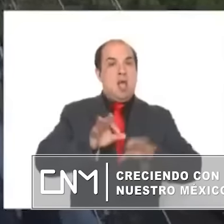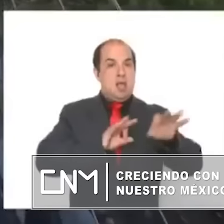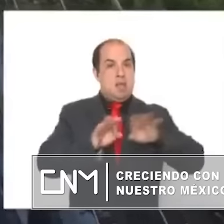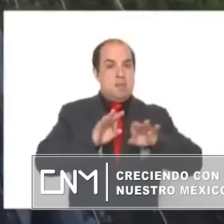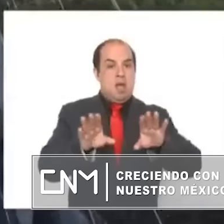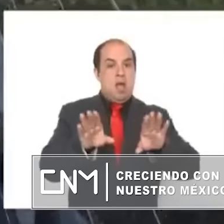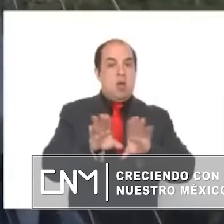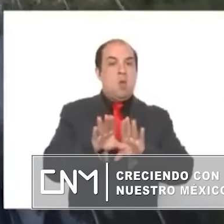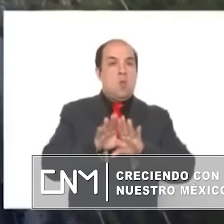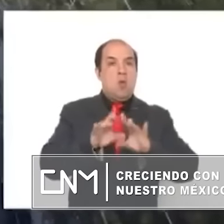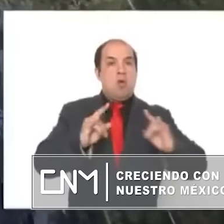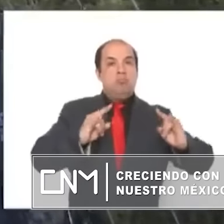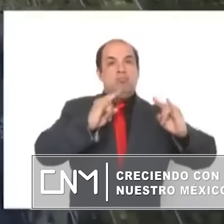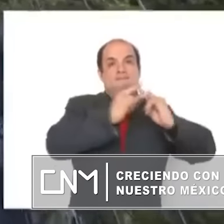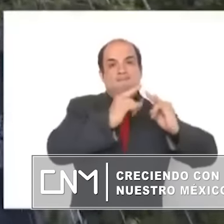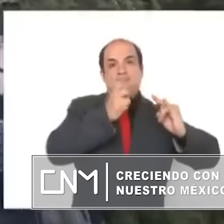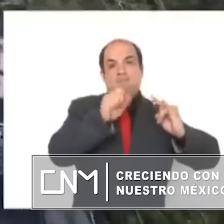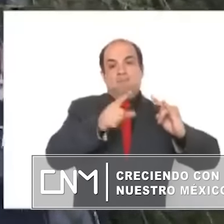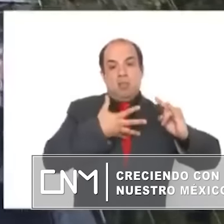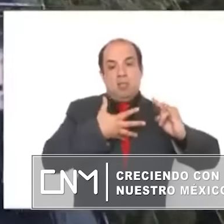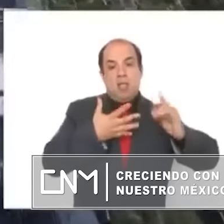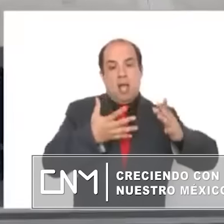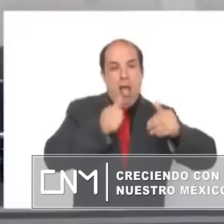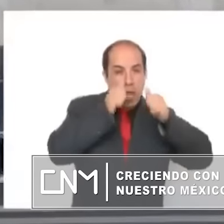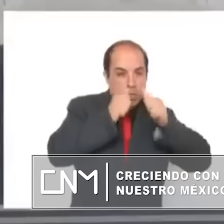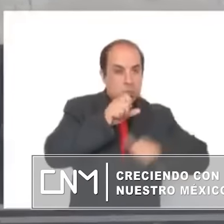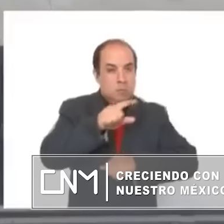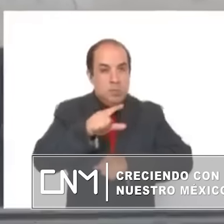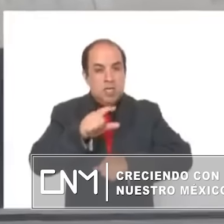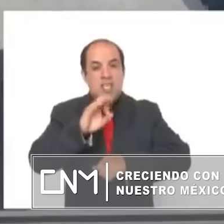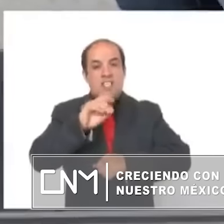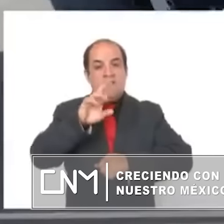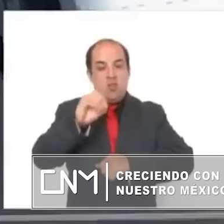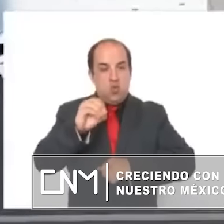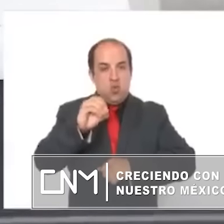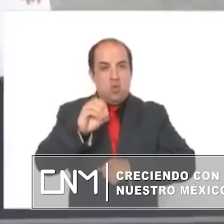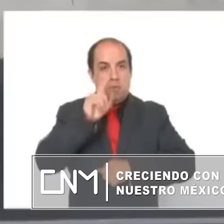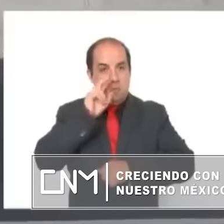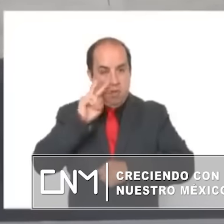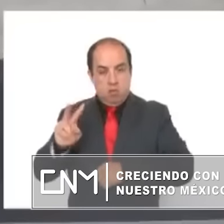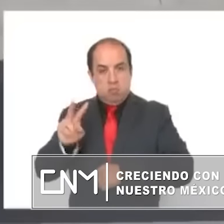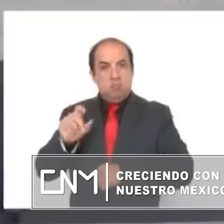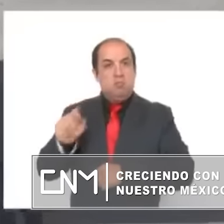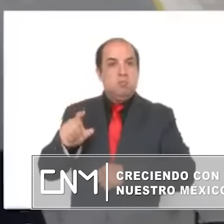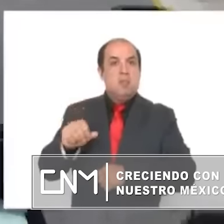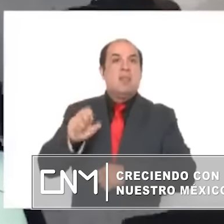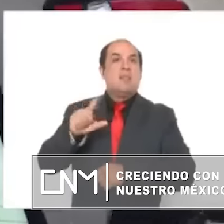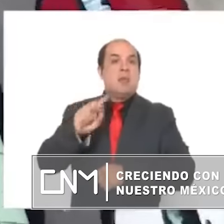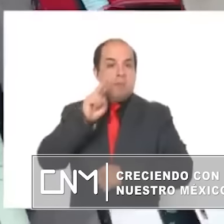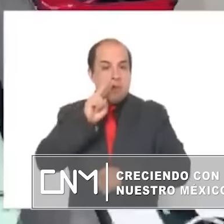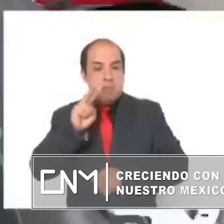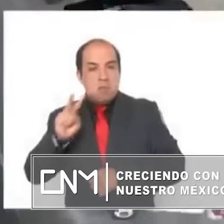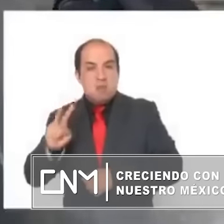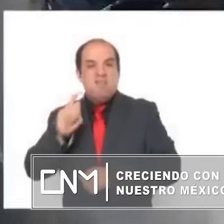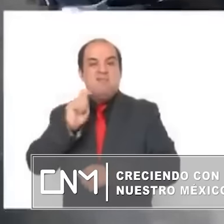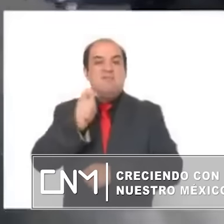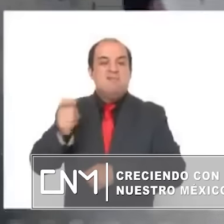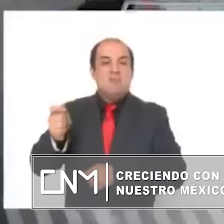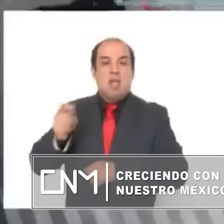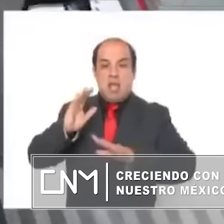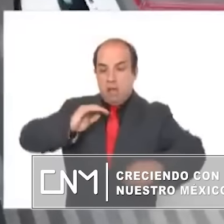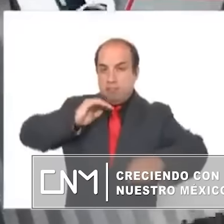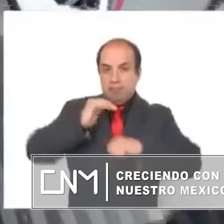caseta y en lo que son los cobertores. Acabamos de ver Céfiro, también lo que empiezan a observar aquí son que